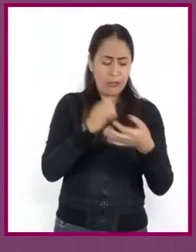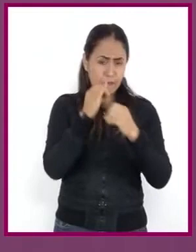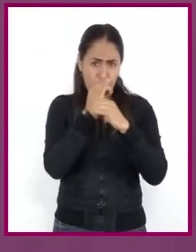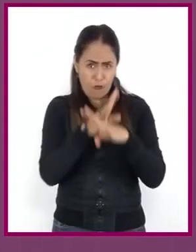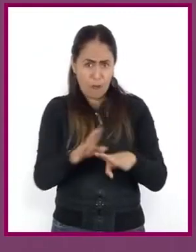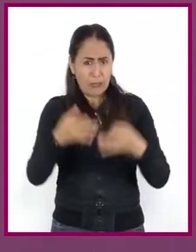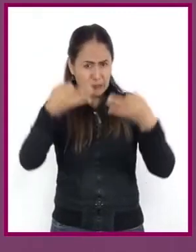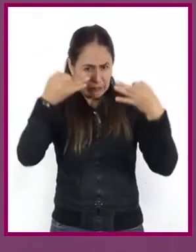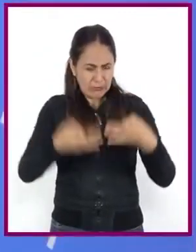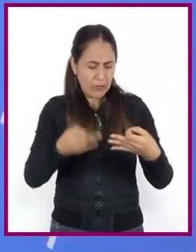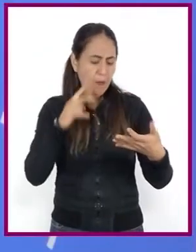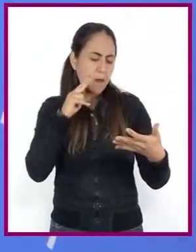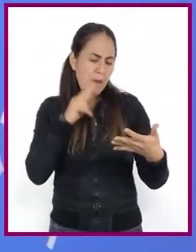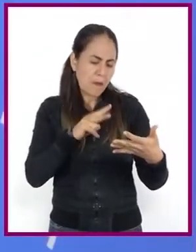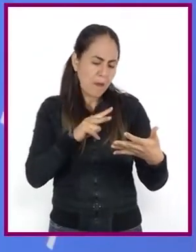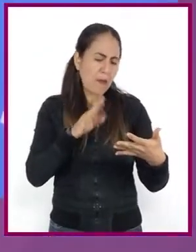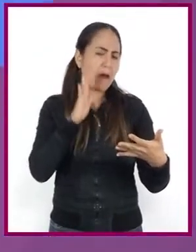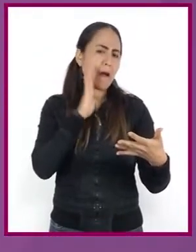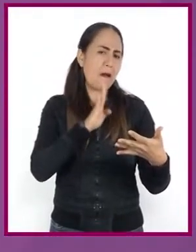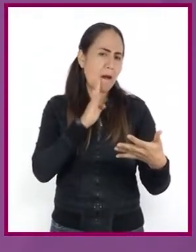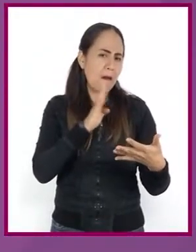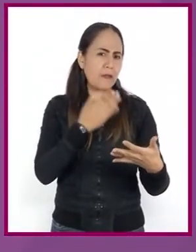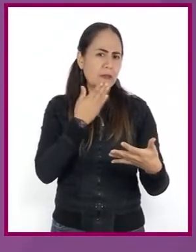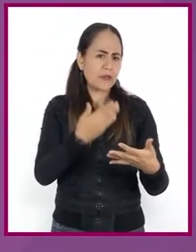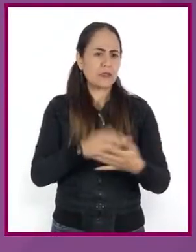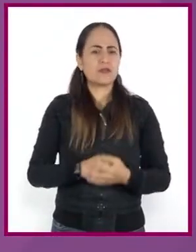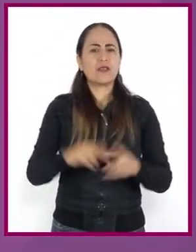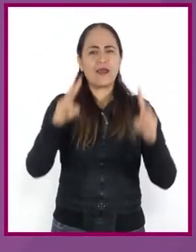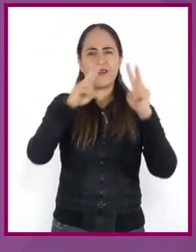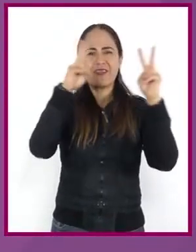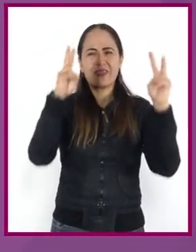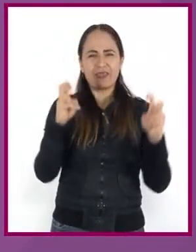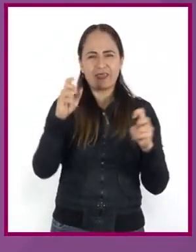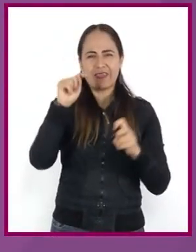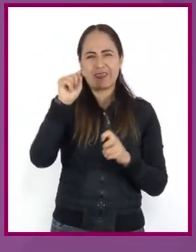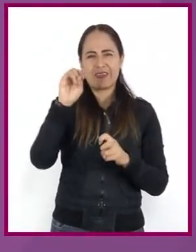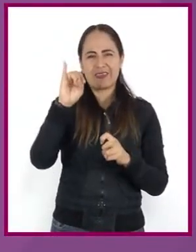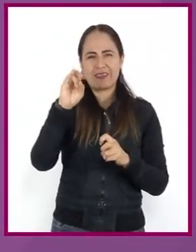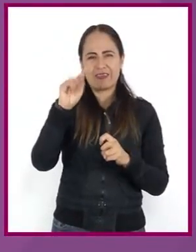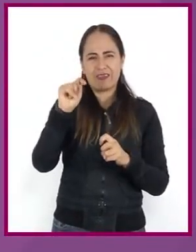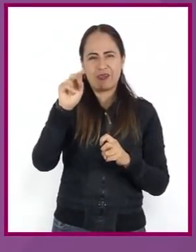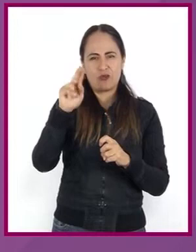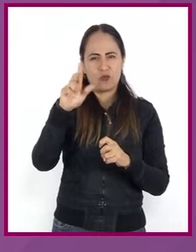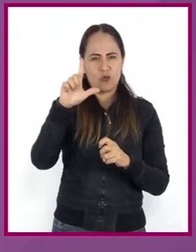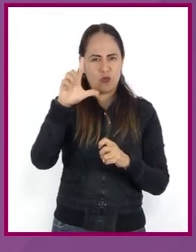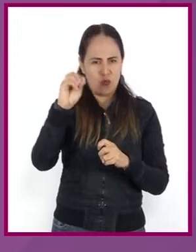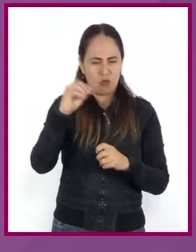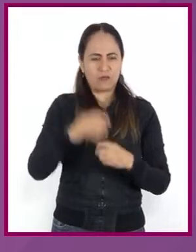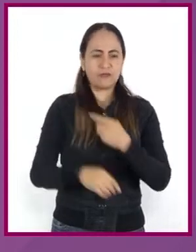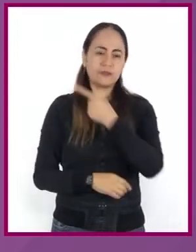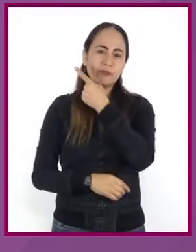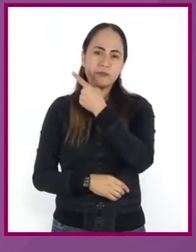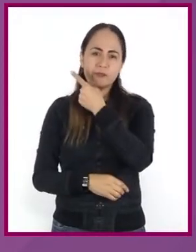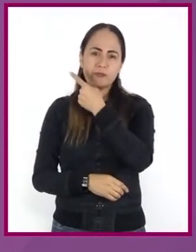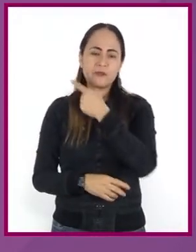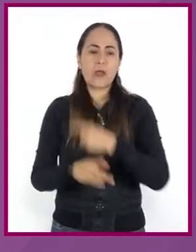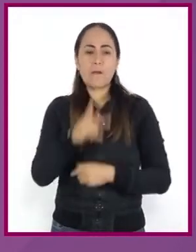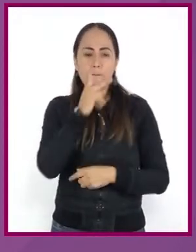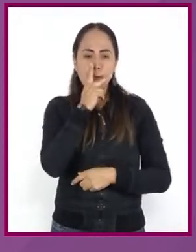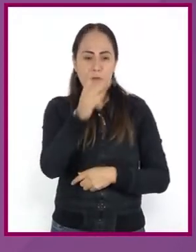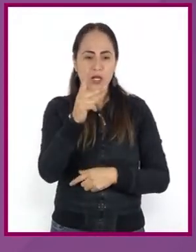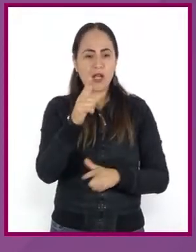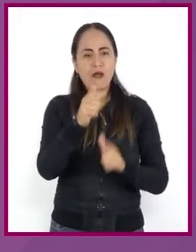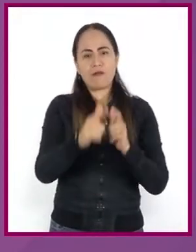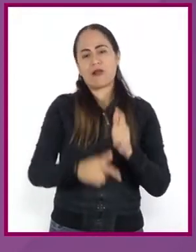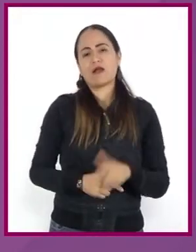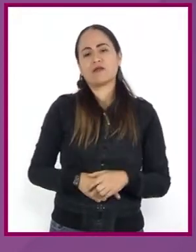información correspondiente. Veamos qué es un título. El título. La palabra título proviene